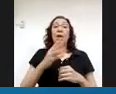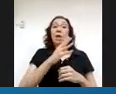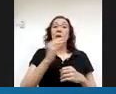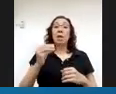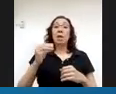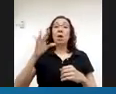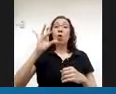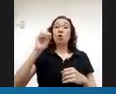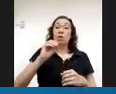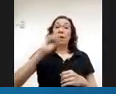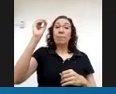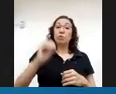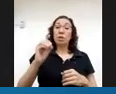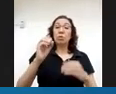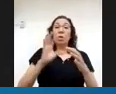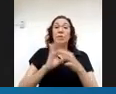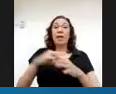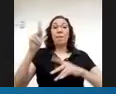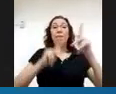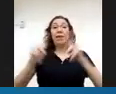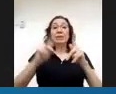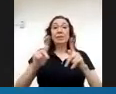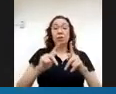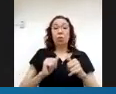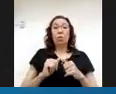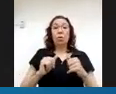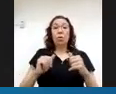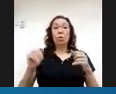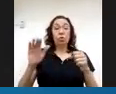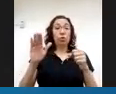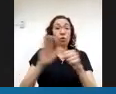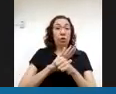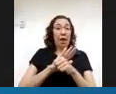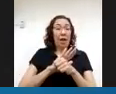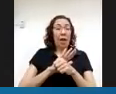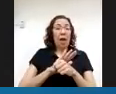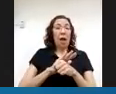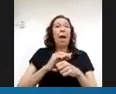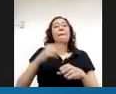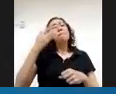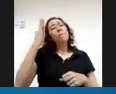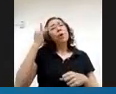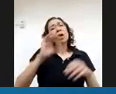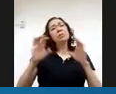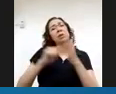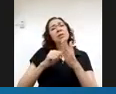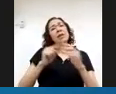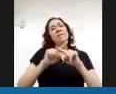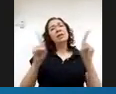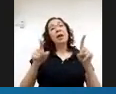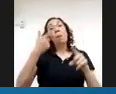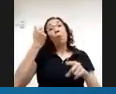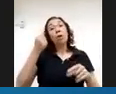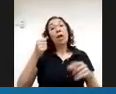y el 80% de la población meta. ¿Por qué hacemos esa diferencia? Porque al